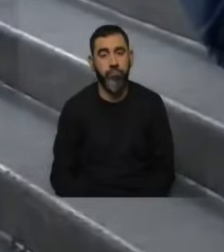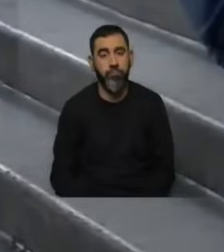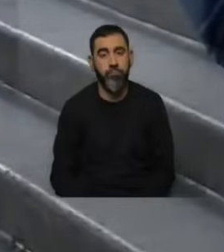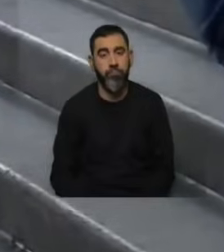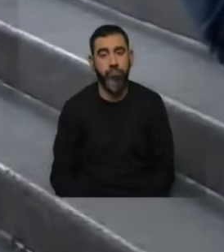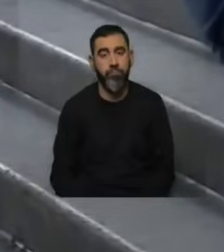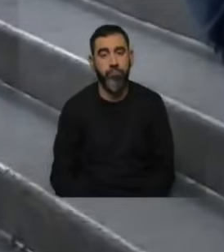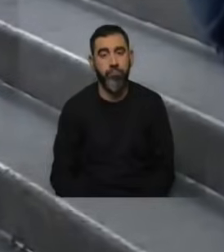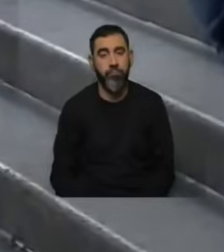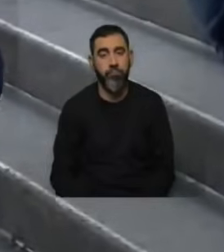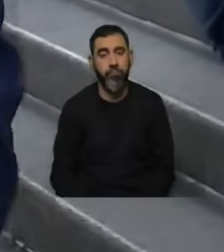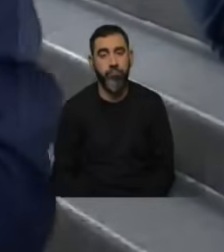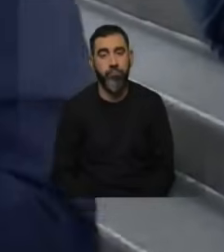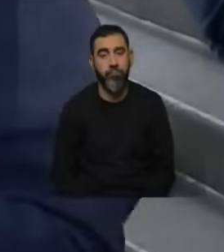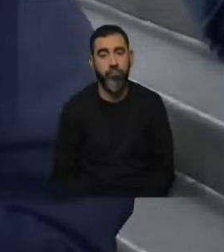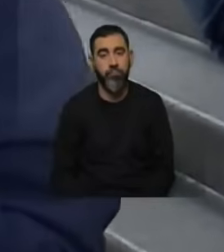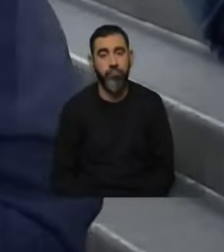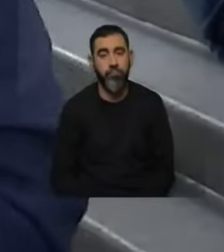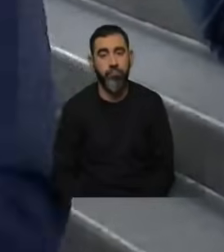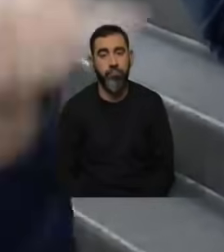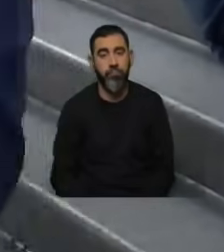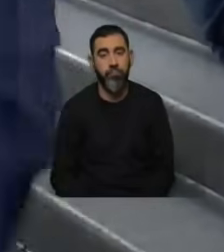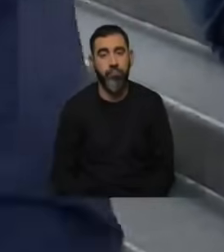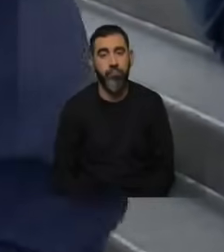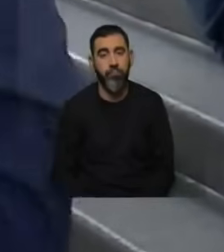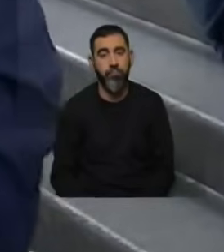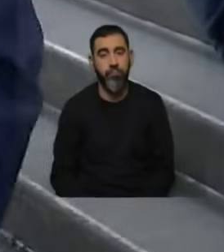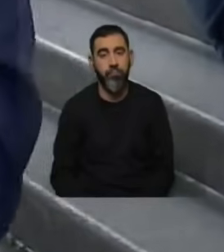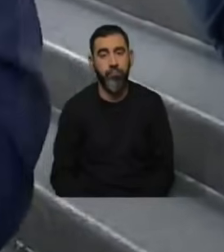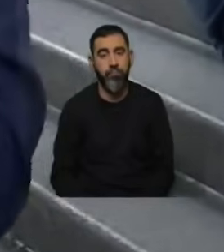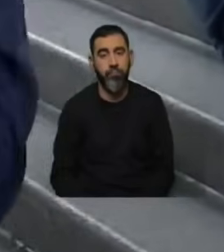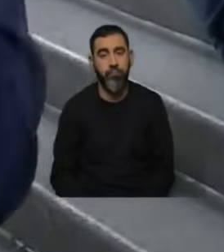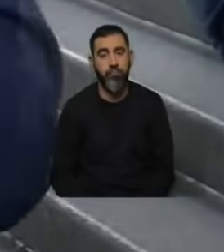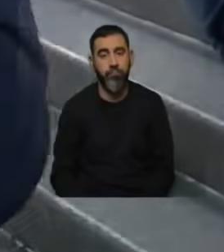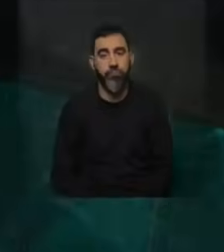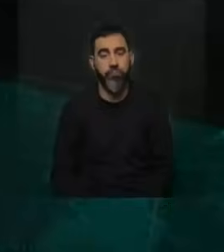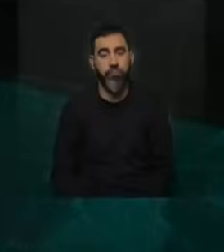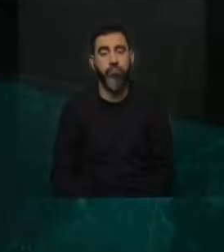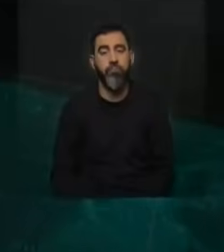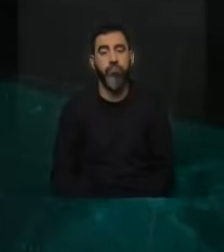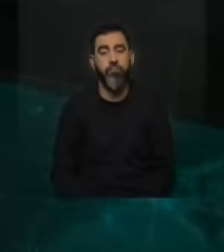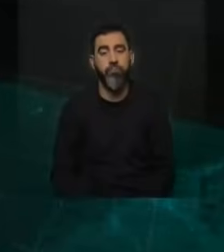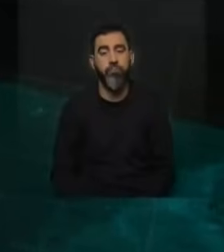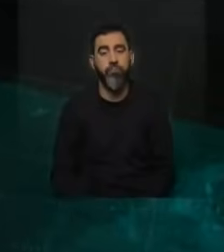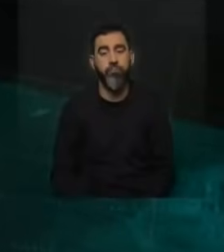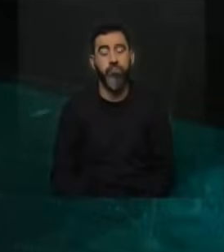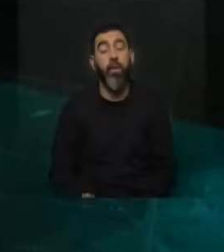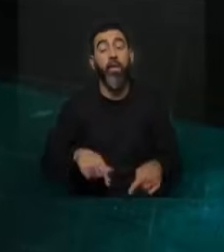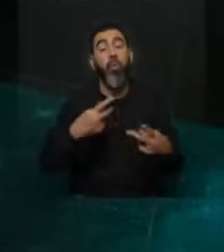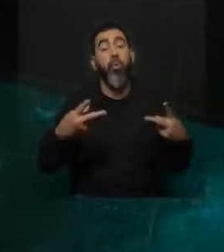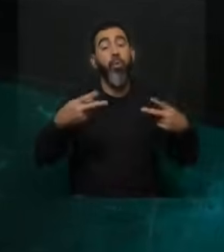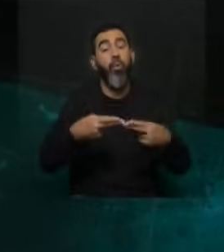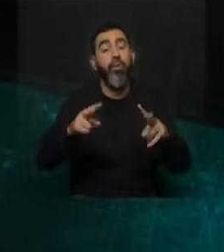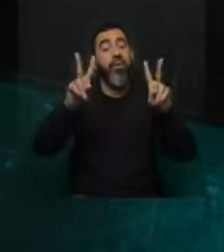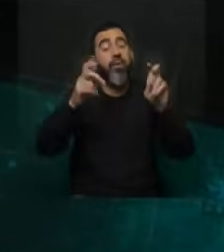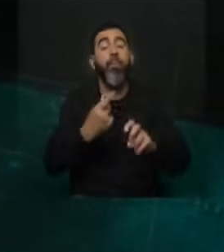que pierdan en un futuro y que se pierda toda la lucha y los logros que hemos tenido hasta el día de hoy vuelta de la pausa vamos a seguir